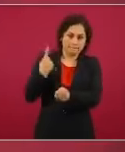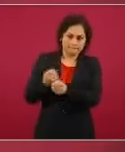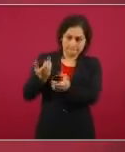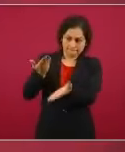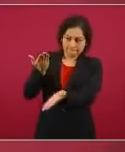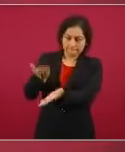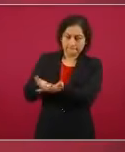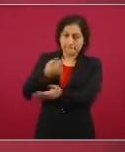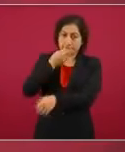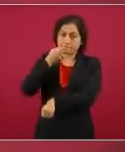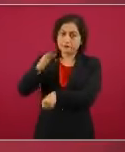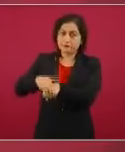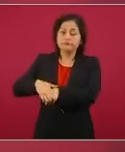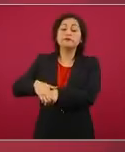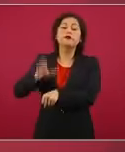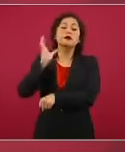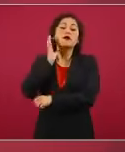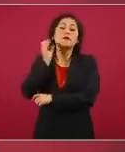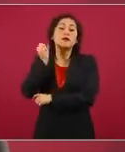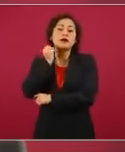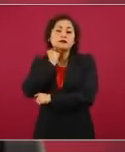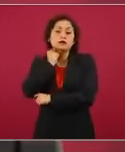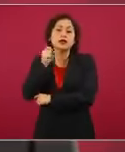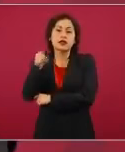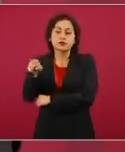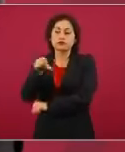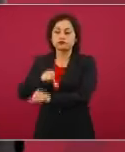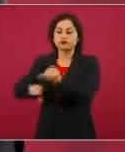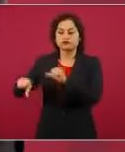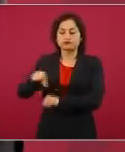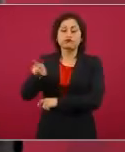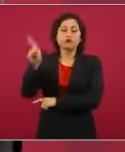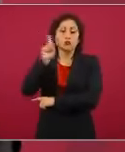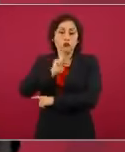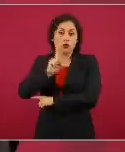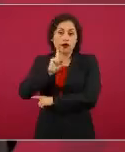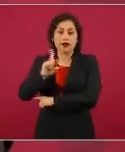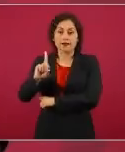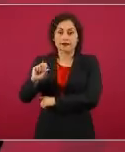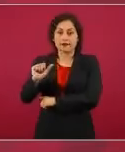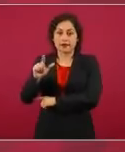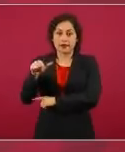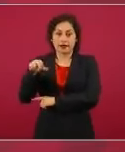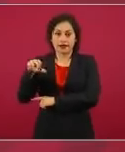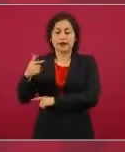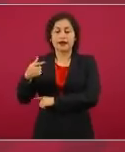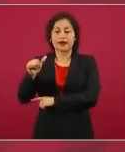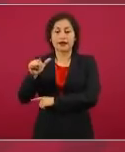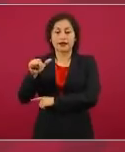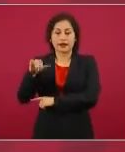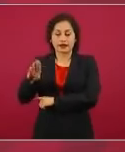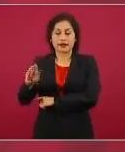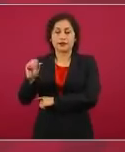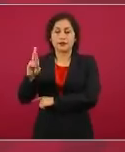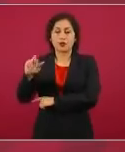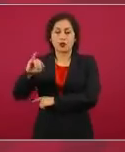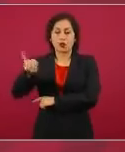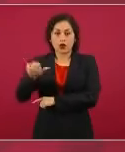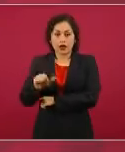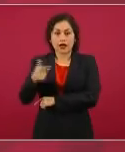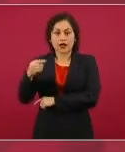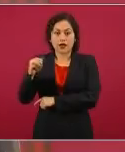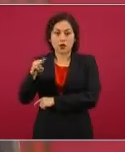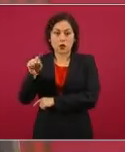por el senado por galia Borja Gómez galia Borja